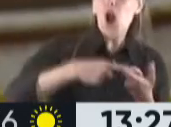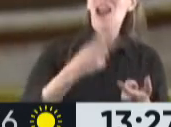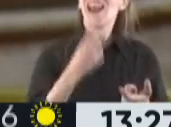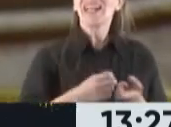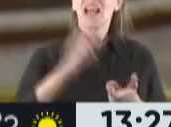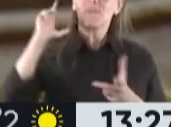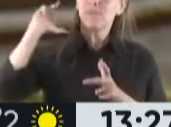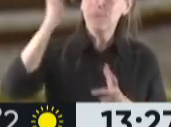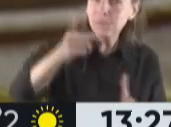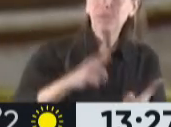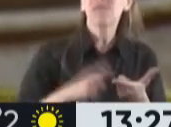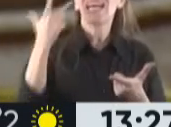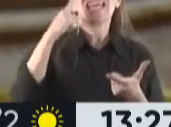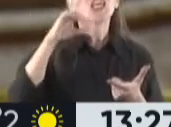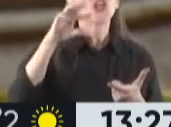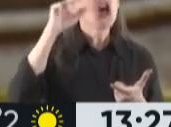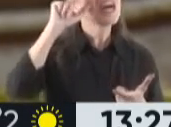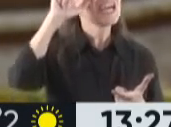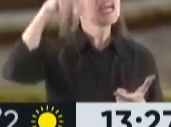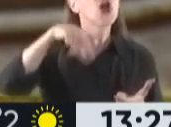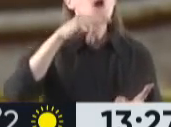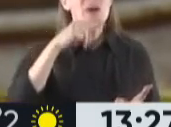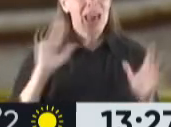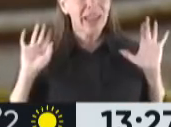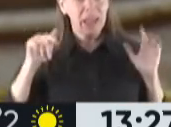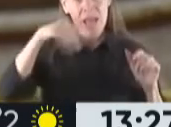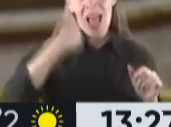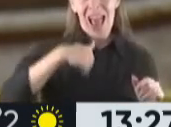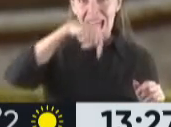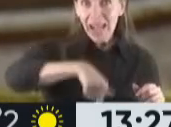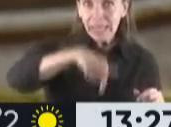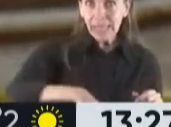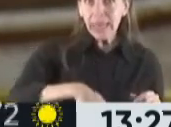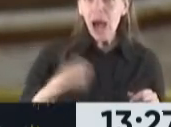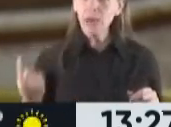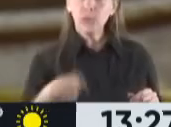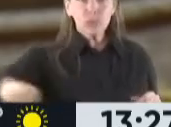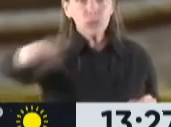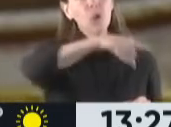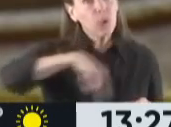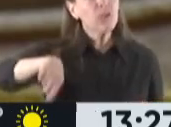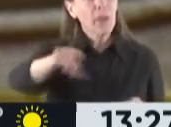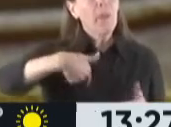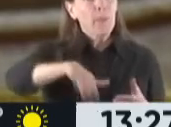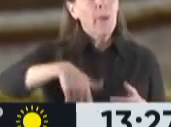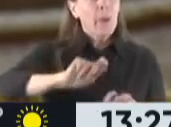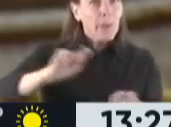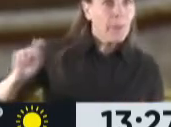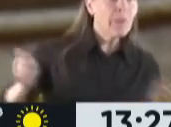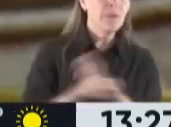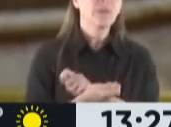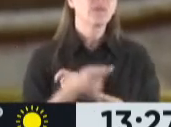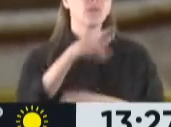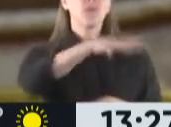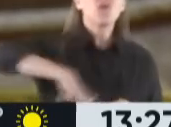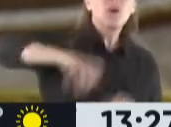también, para hidrógeno verde, por ejemplo, y ustedes se van a convertir en un centro